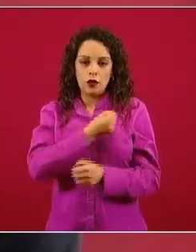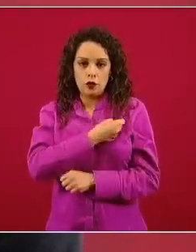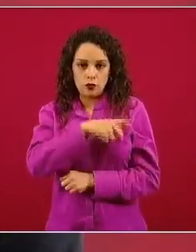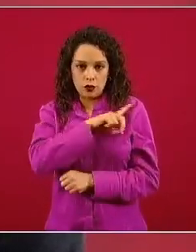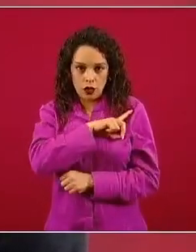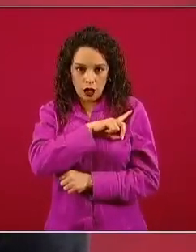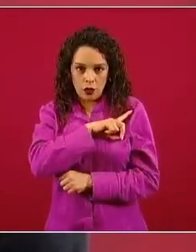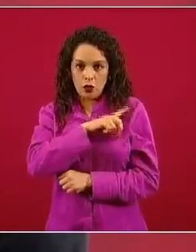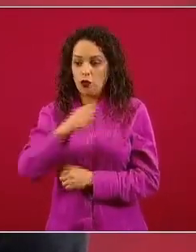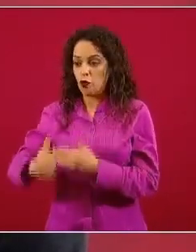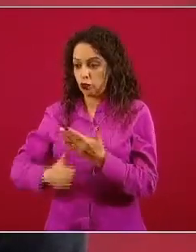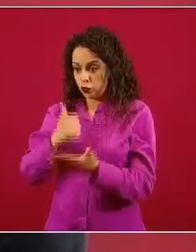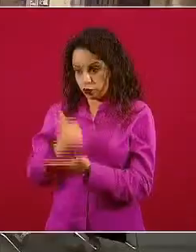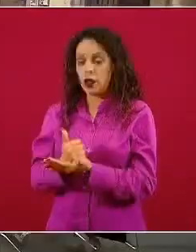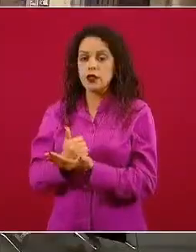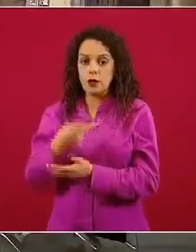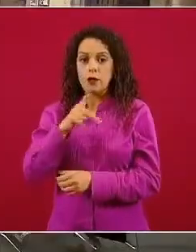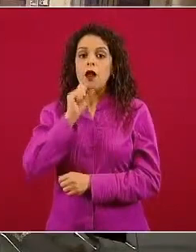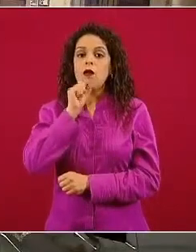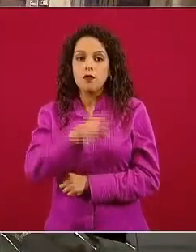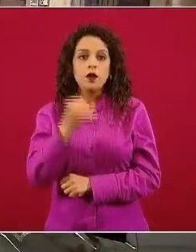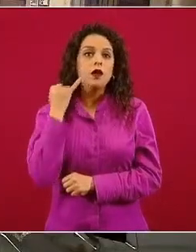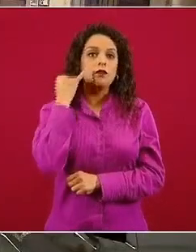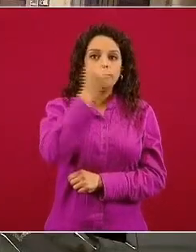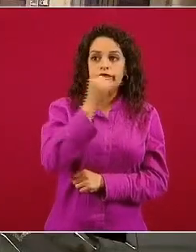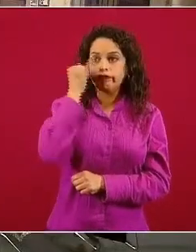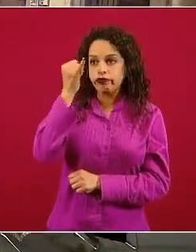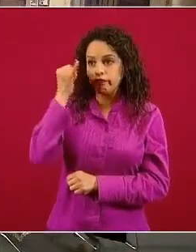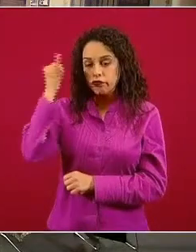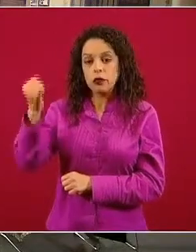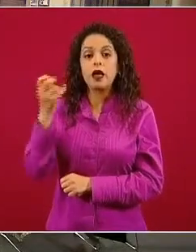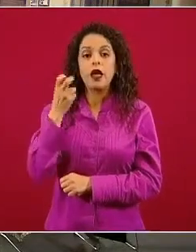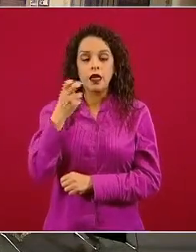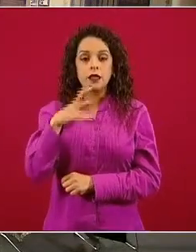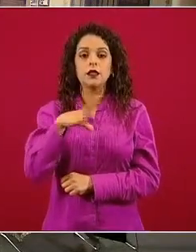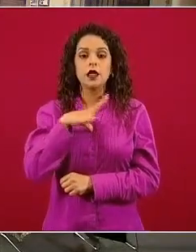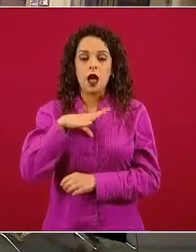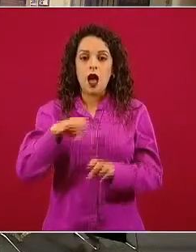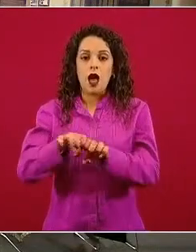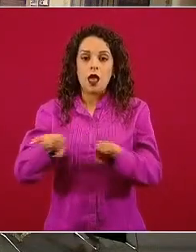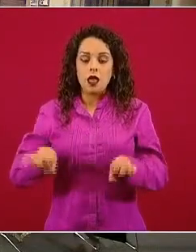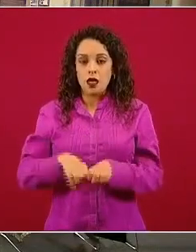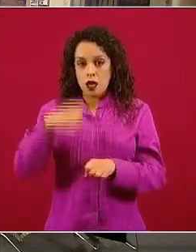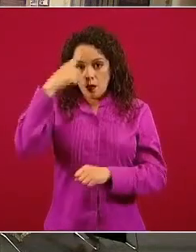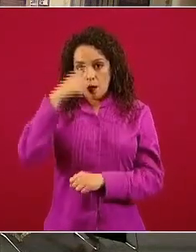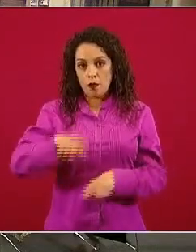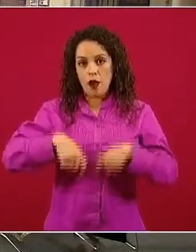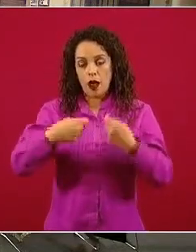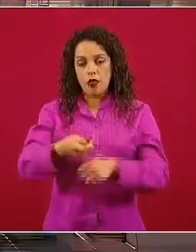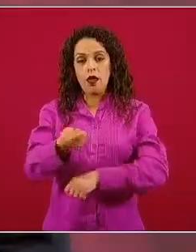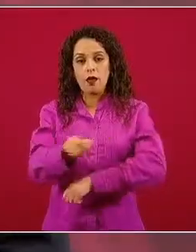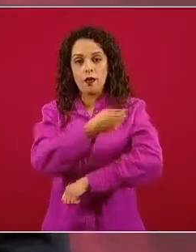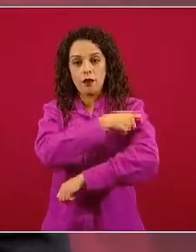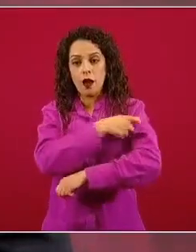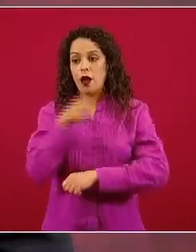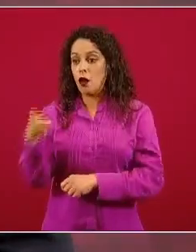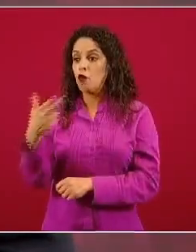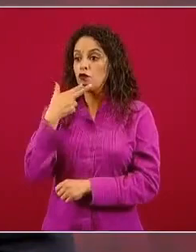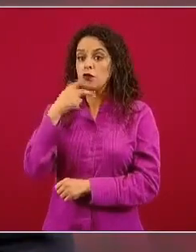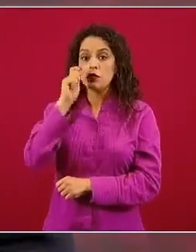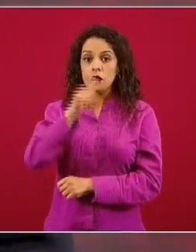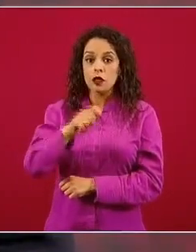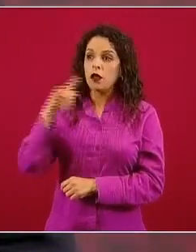rurales, que integran a las brigadas de vacunación. Las brigadas de vacunación utilizan la vía aérea, la